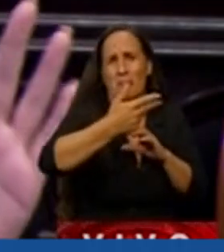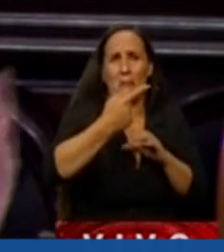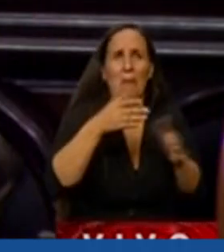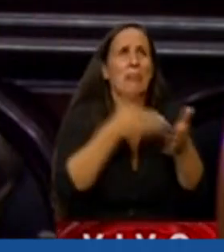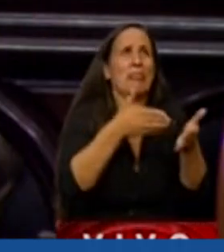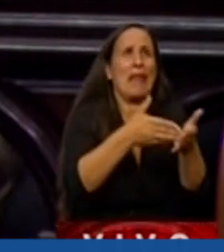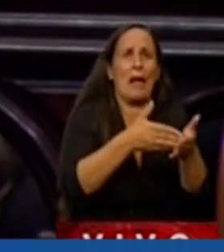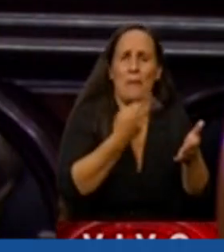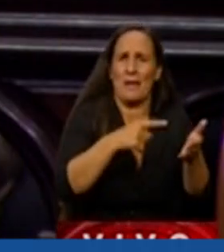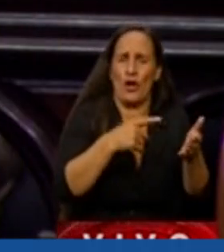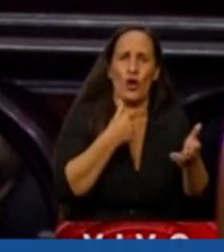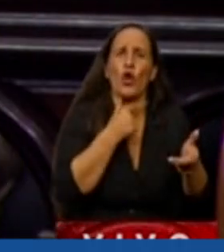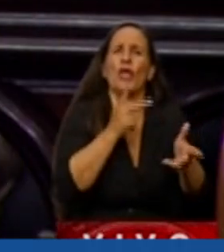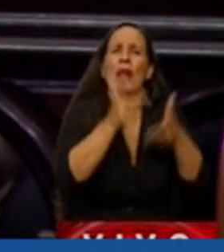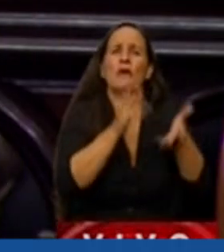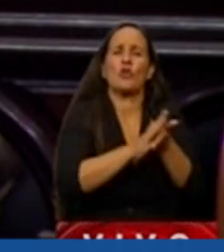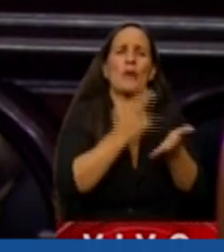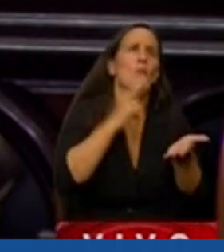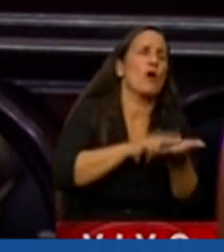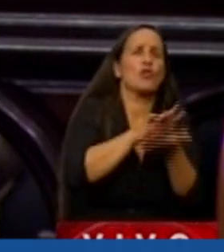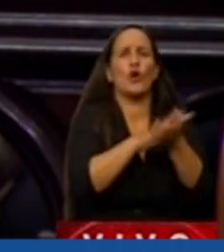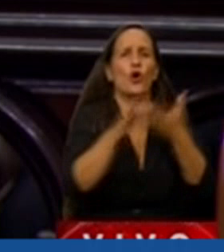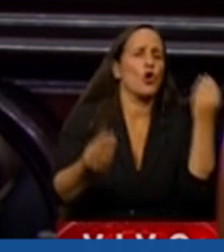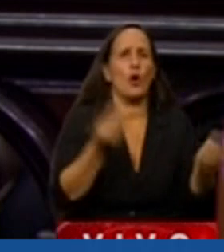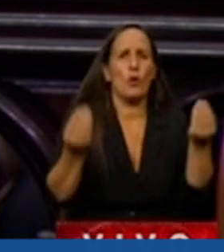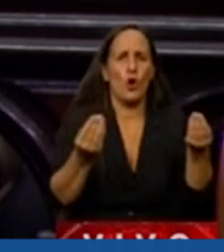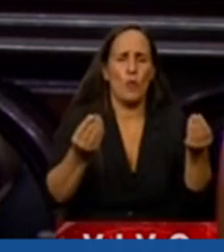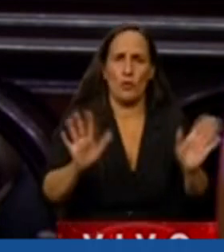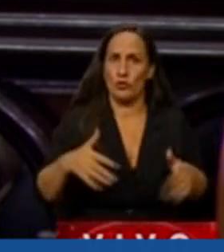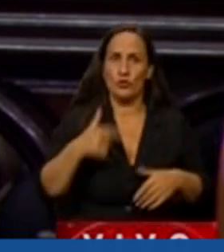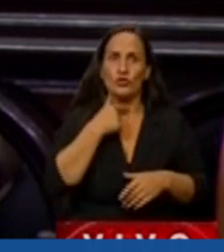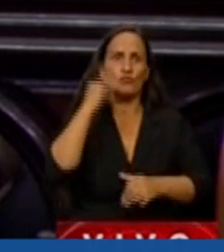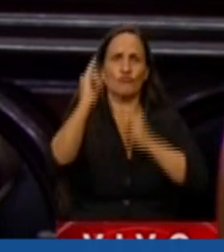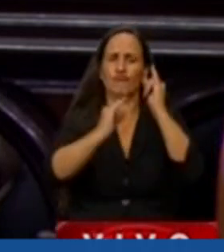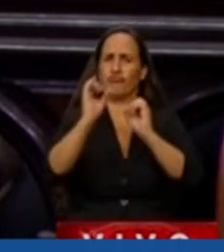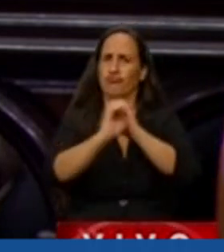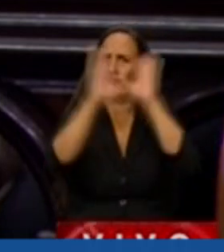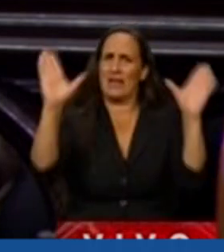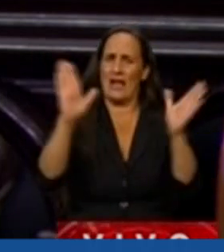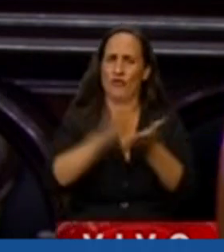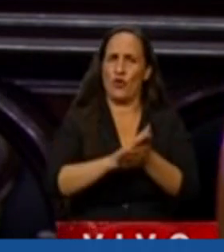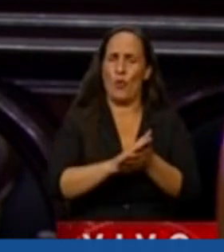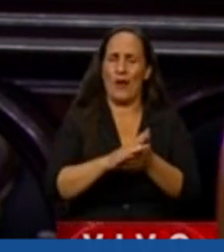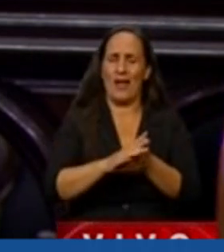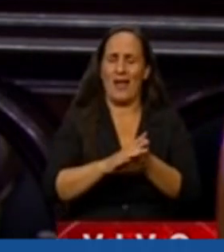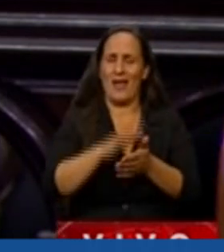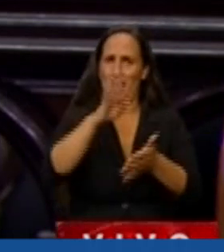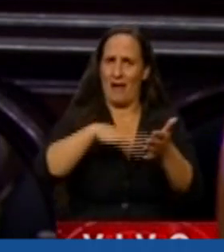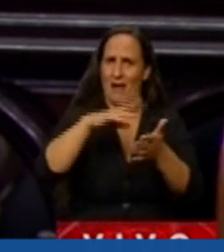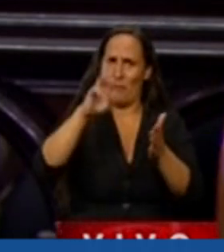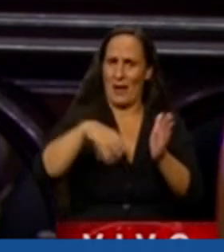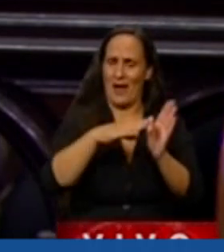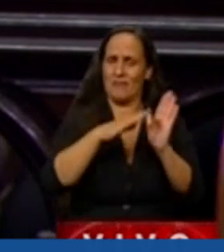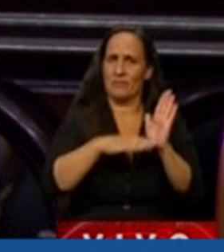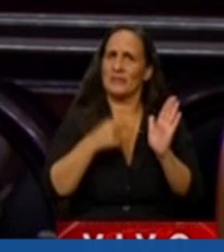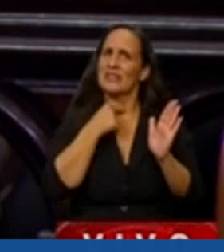tampoco lo queremos discutir. Habiendo dicho esto y siendo clara sobre nuestra opinión del programa, quiero rendir cuentas sobre